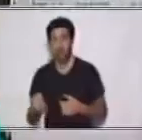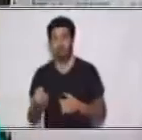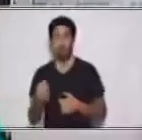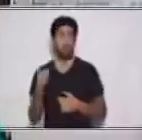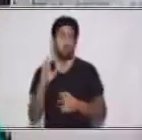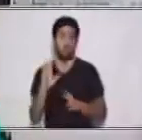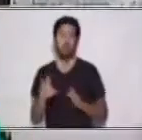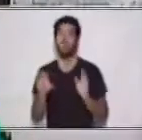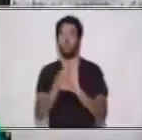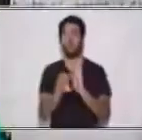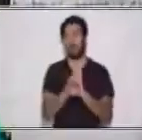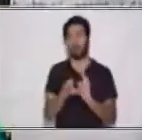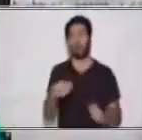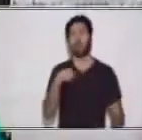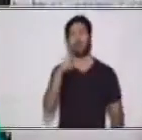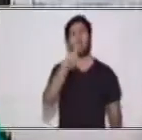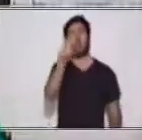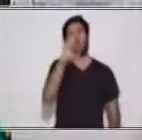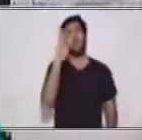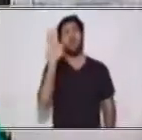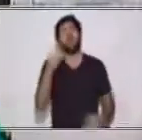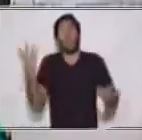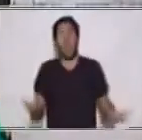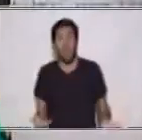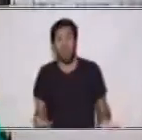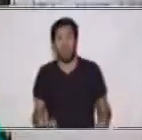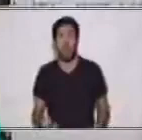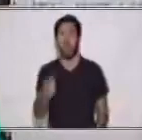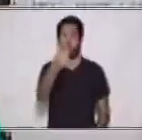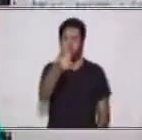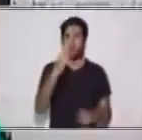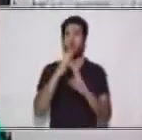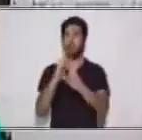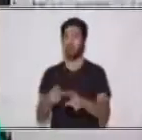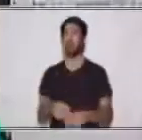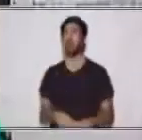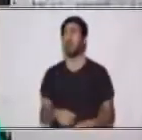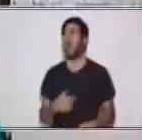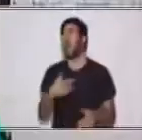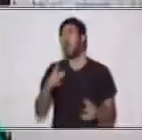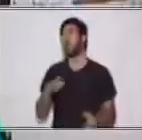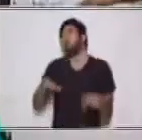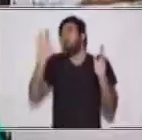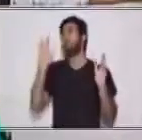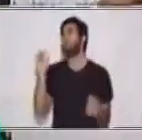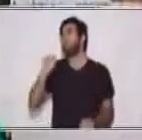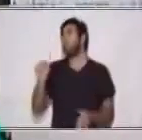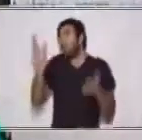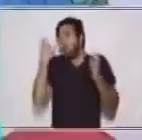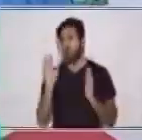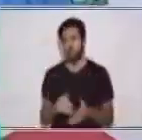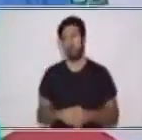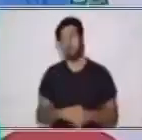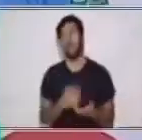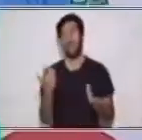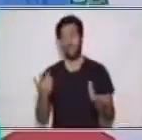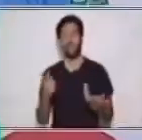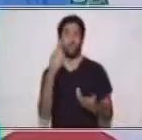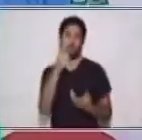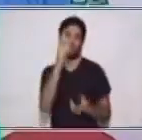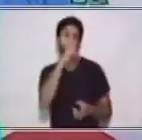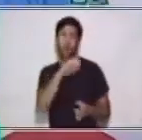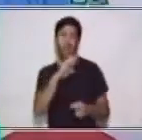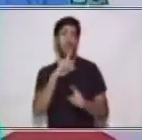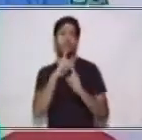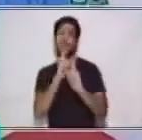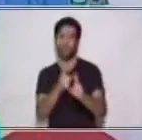porque sí. No damos algo comprobable, no damos razones que justifiquen cómo actuamos. Y en este